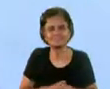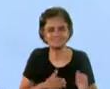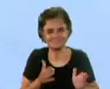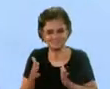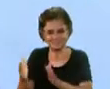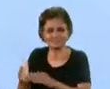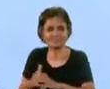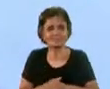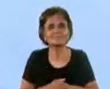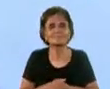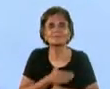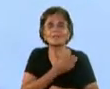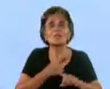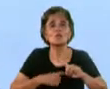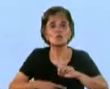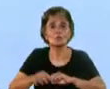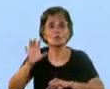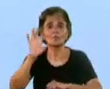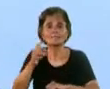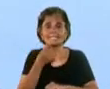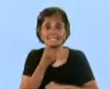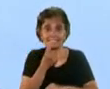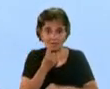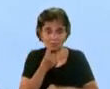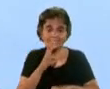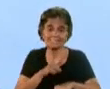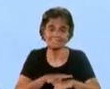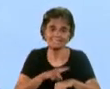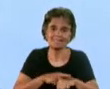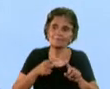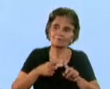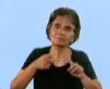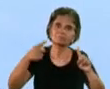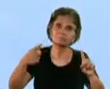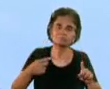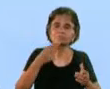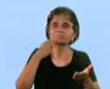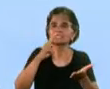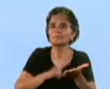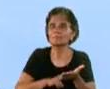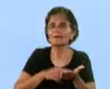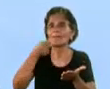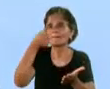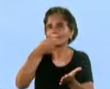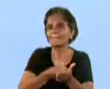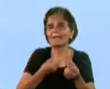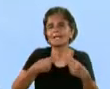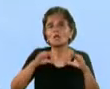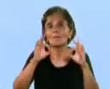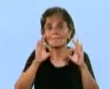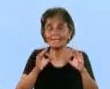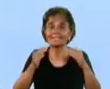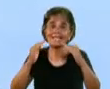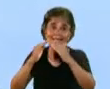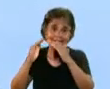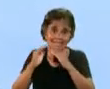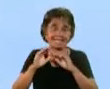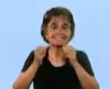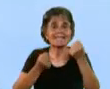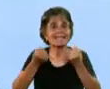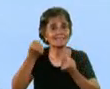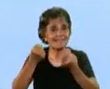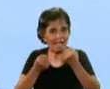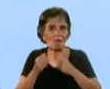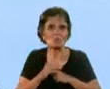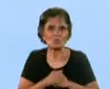Cambiamos de tema y el gobierno provincial extendió el plazo para el pago al contado de los impuestos inmobiliario y también automotor. El trámite se